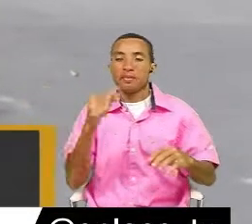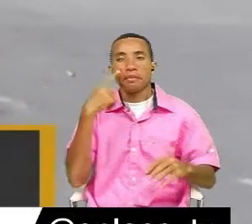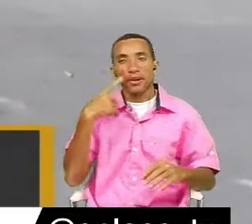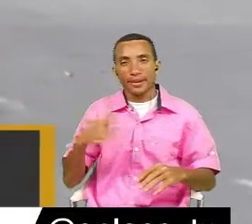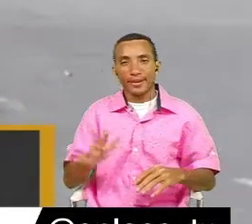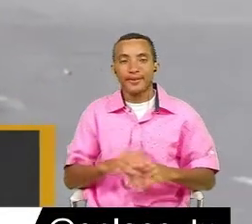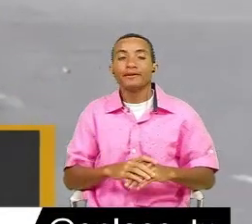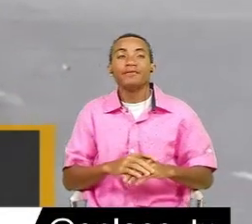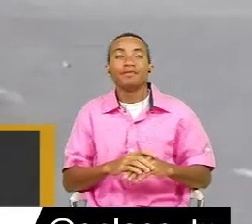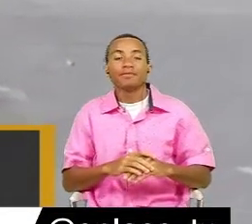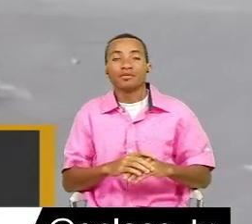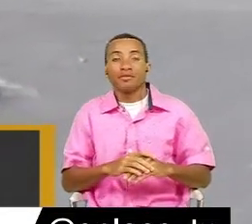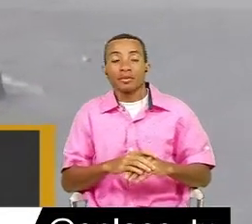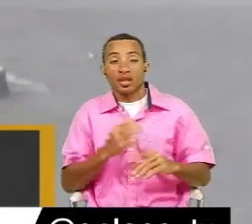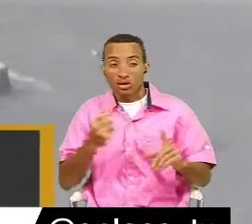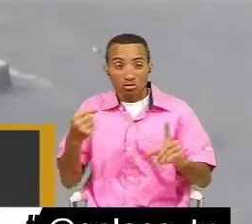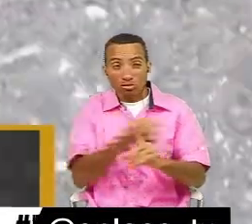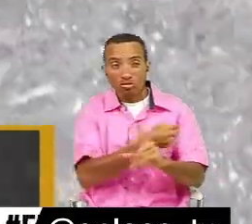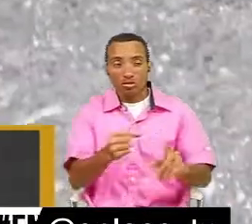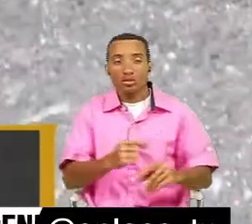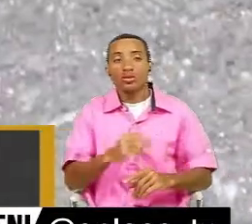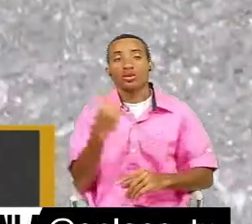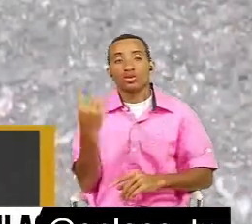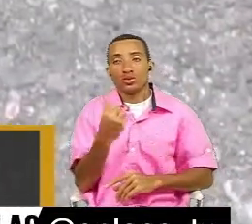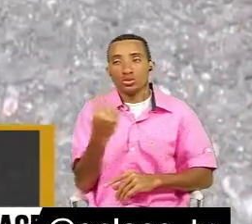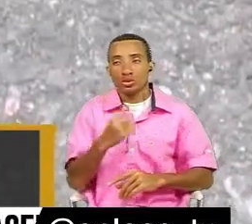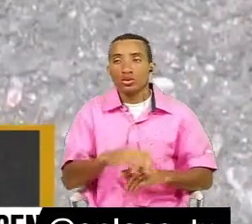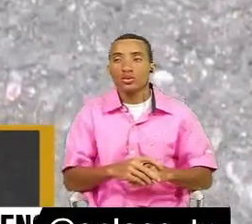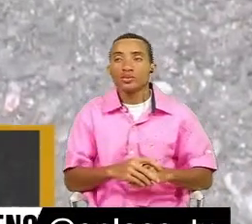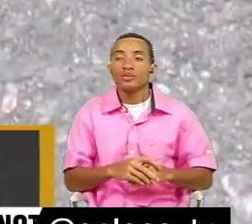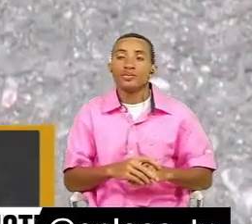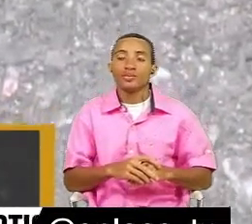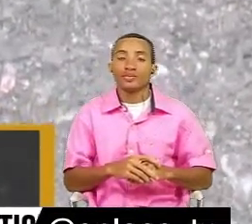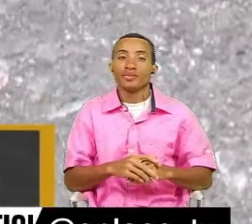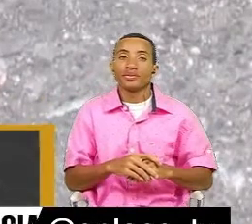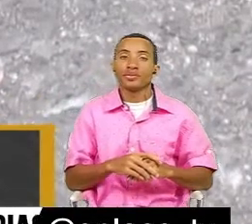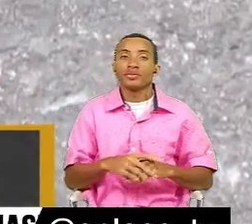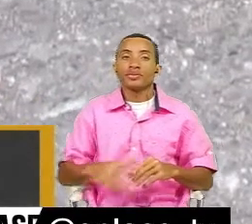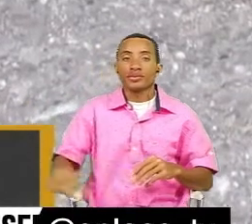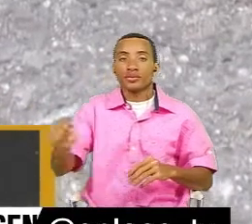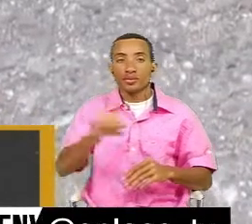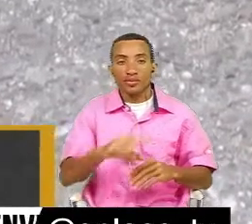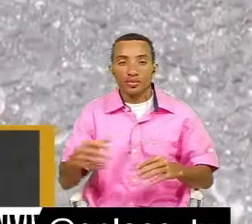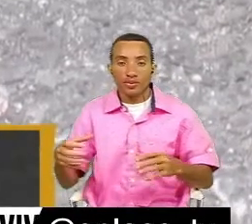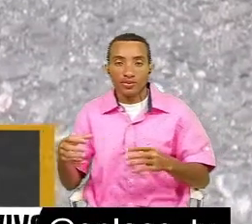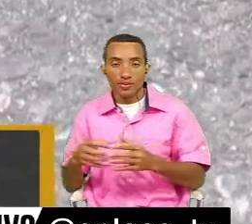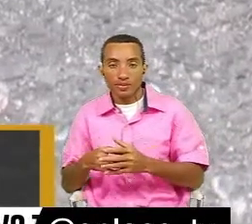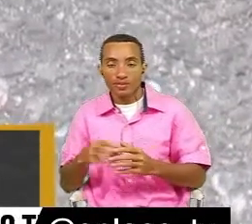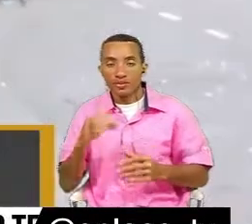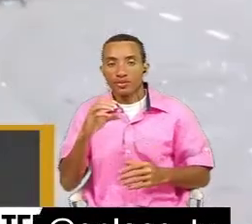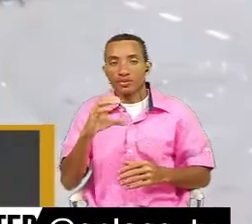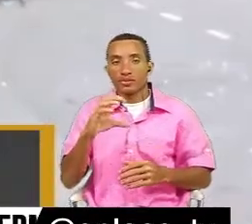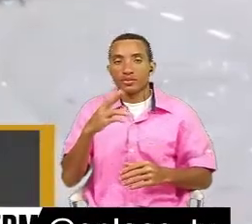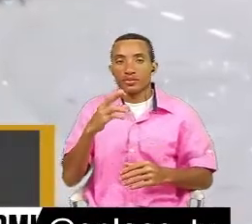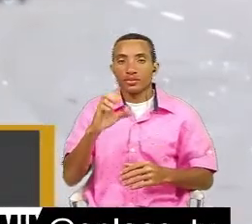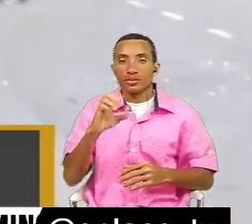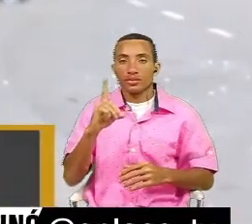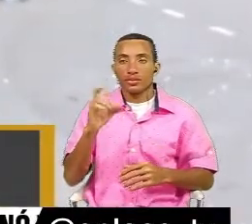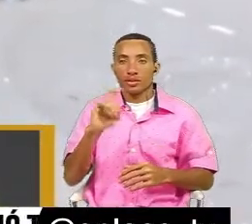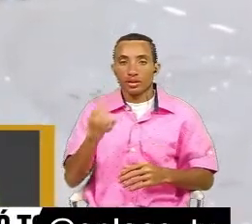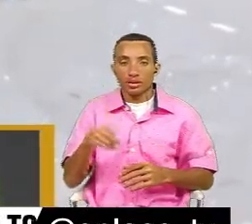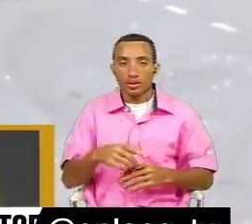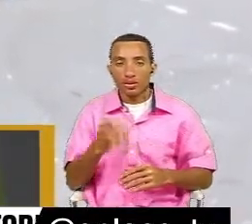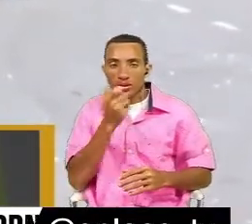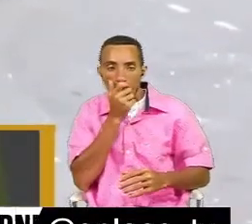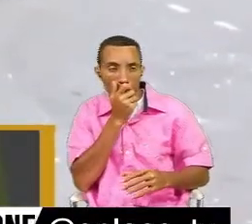a linchar, estaba aquí solo y se iban a aprovechar de él. Entonces los señores escoltas de aquí de Credos fueron los que lo vinieron y lo rescataron